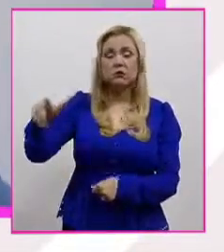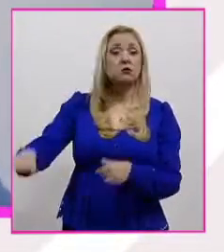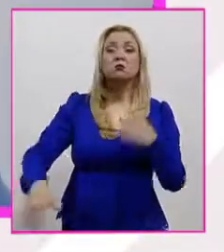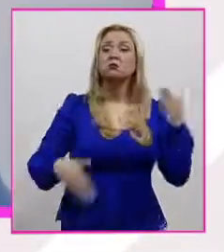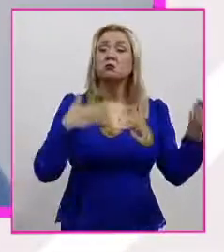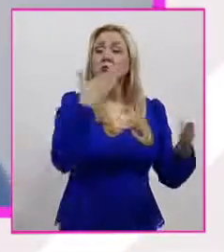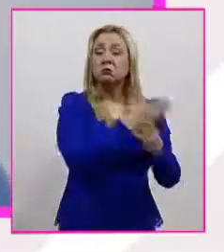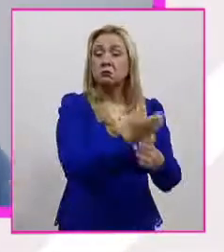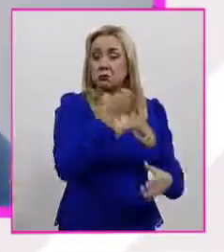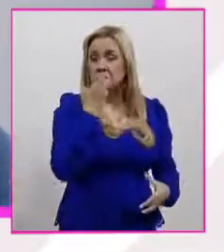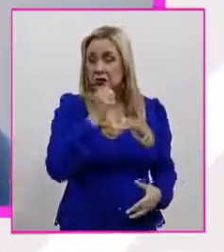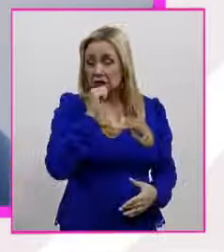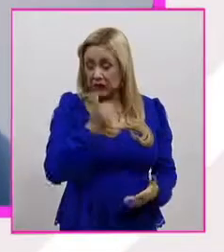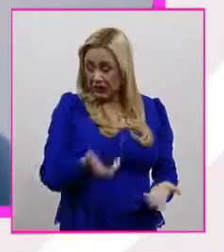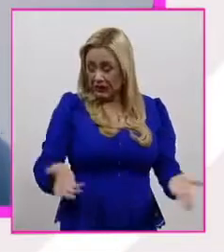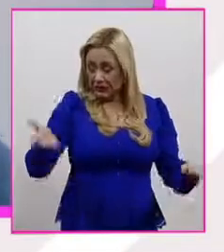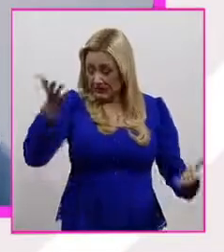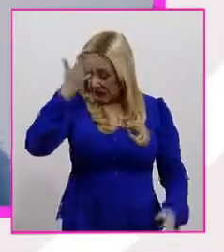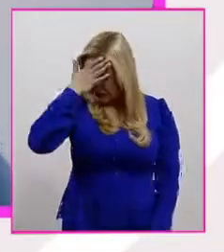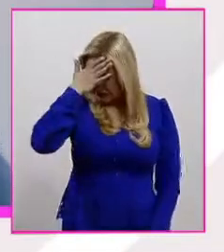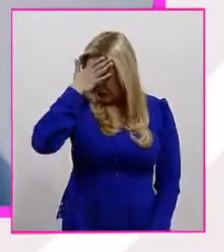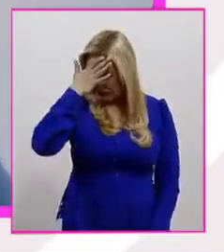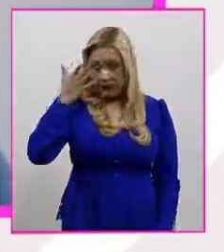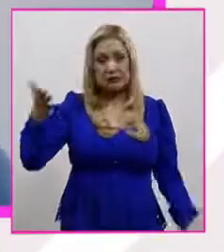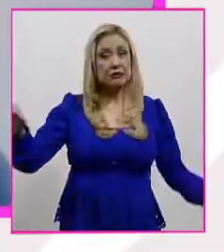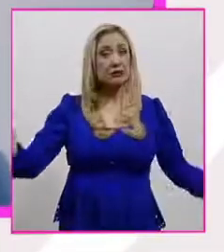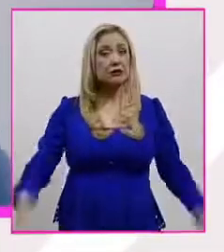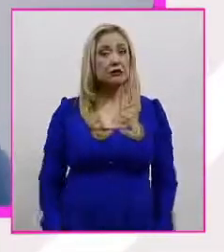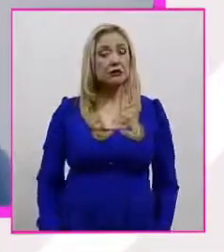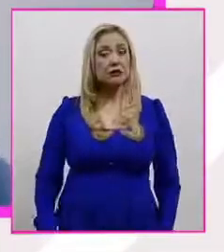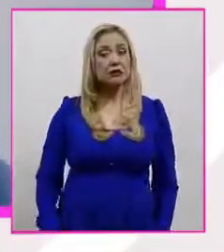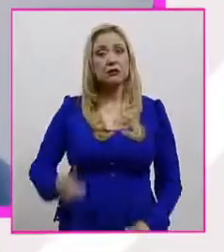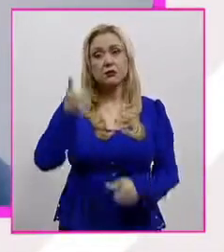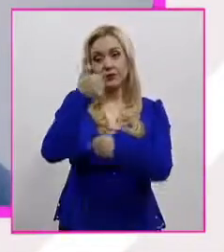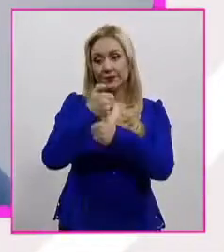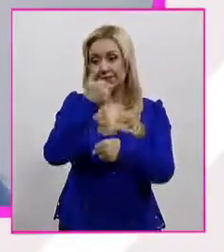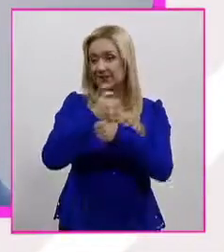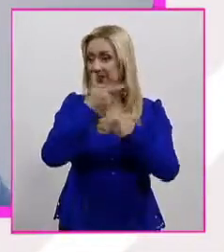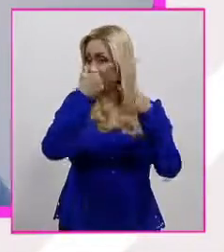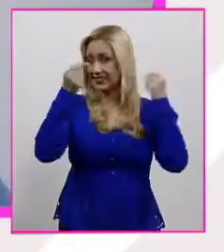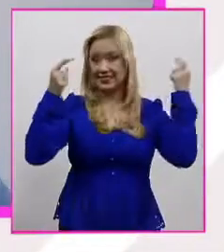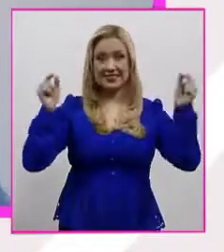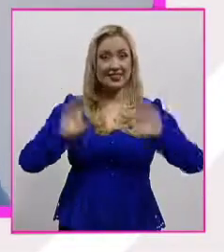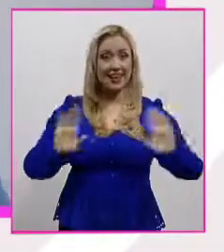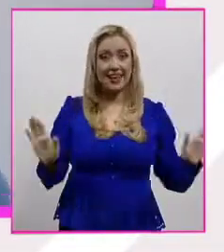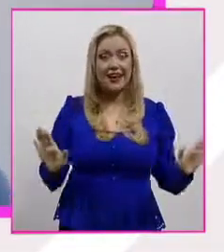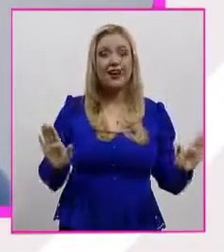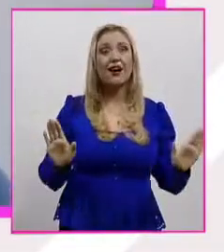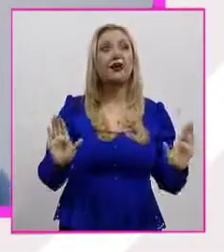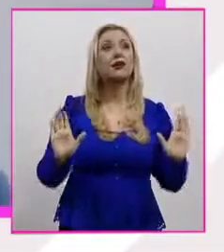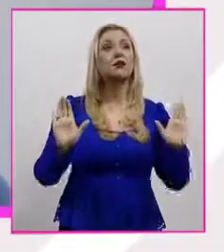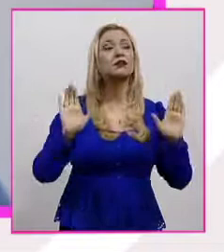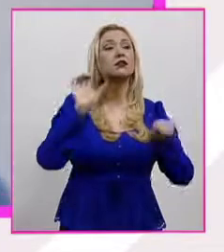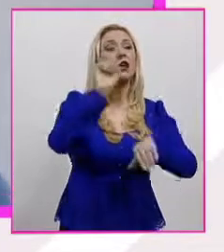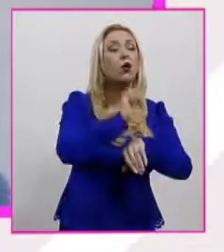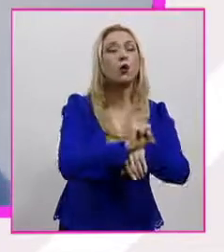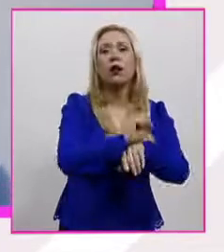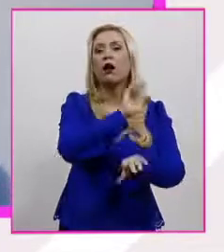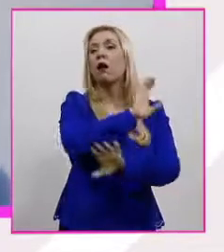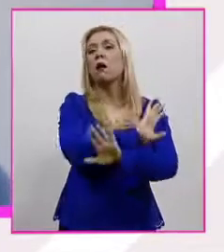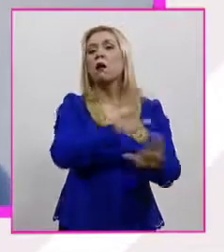escuela. Y tras concluir la primaria, ya no continúan su educación, ¿no? Y esto no viene de la nada,